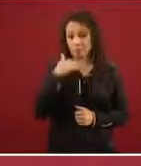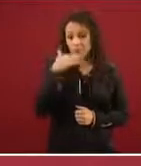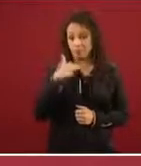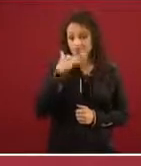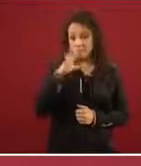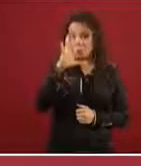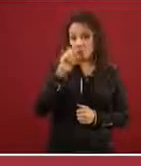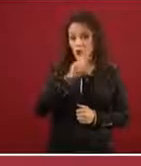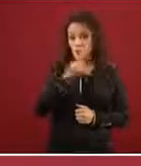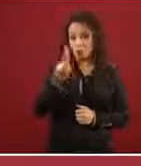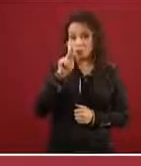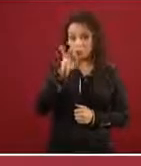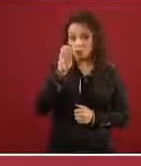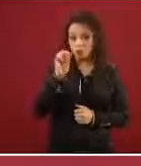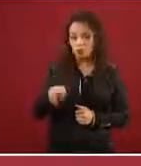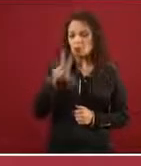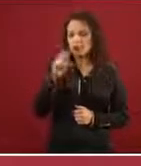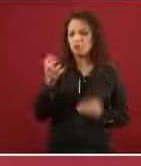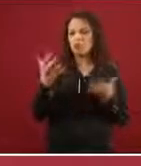existiera.